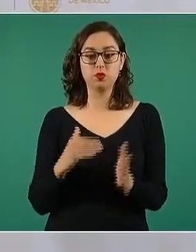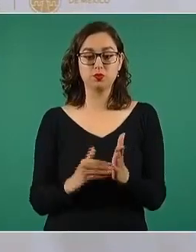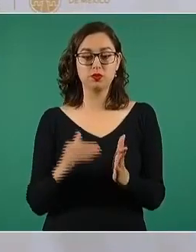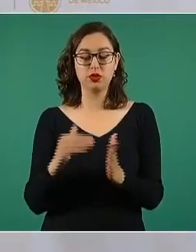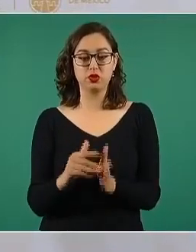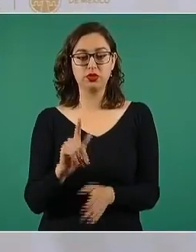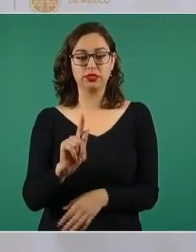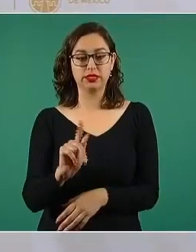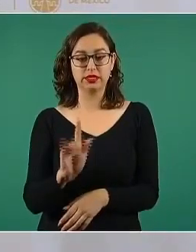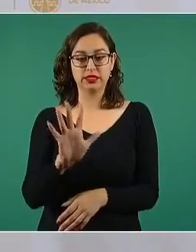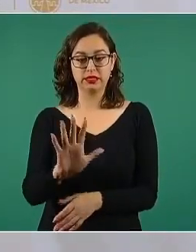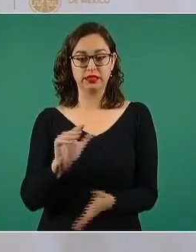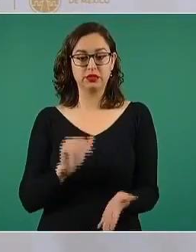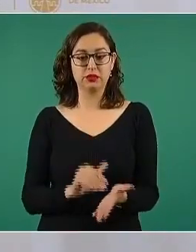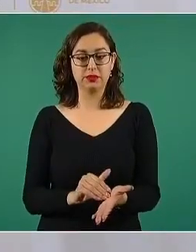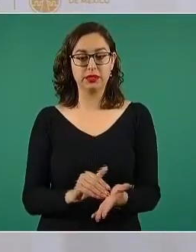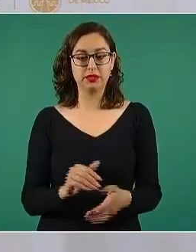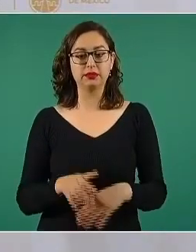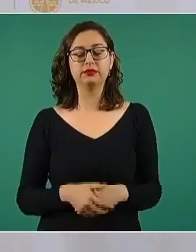1,075,000 personas.